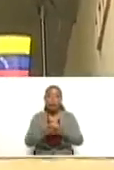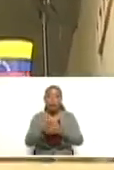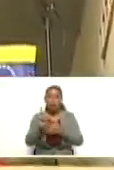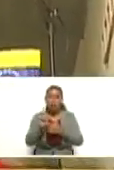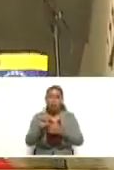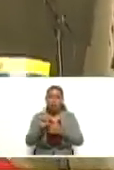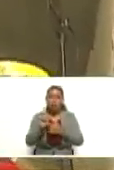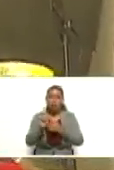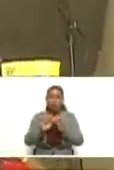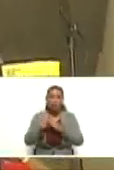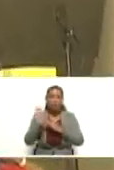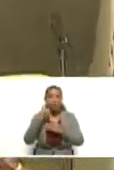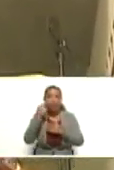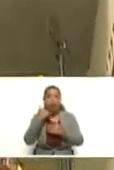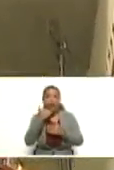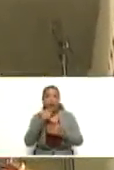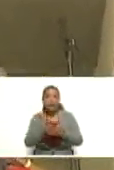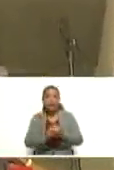para arriba.